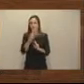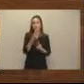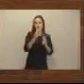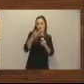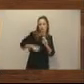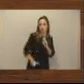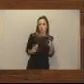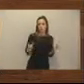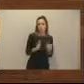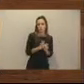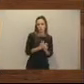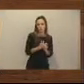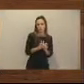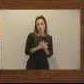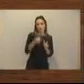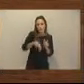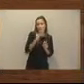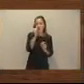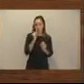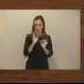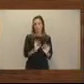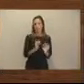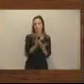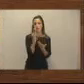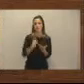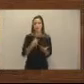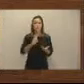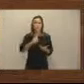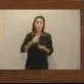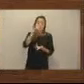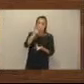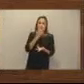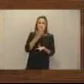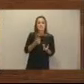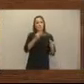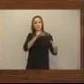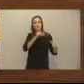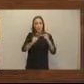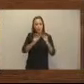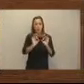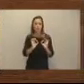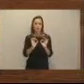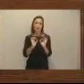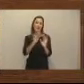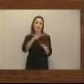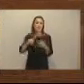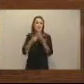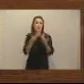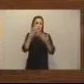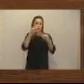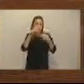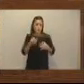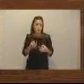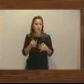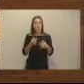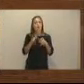Ayuntamiento de Barcelona como en el noviembre. Bueno, no sabemos si esta discusión ficticia se podrá dar en algún momento en